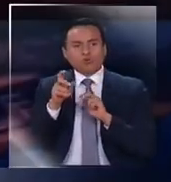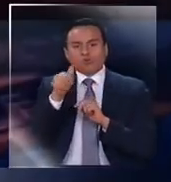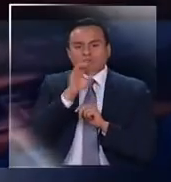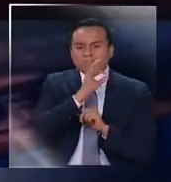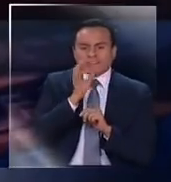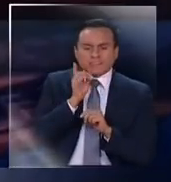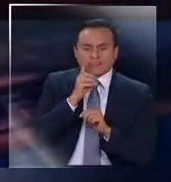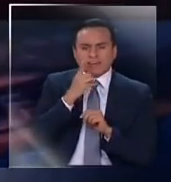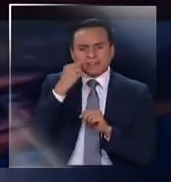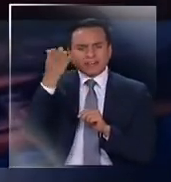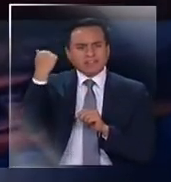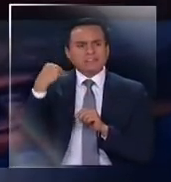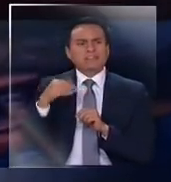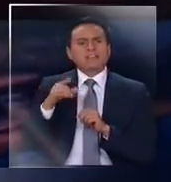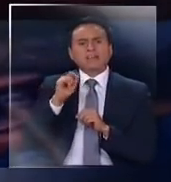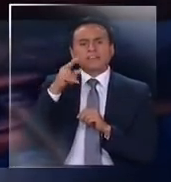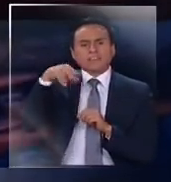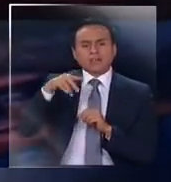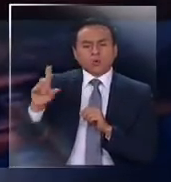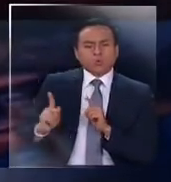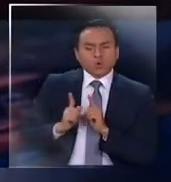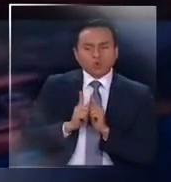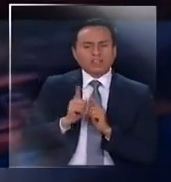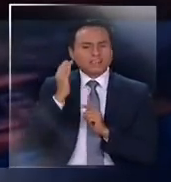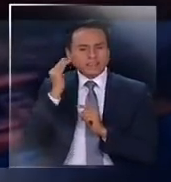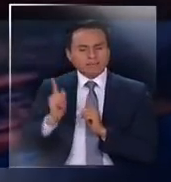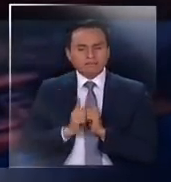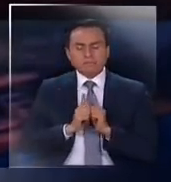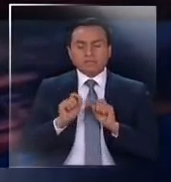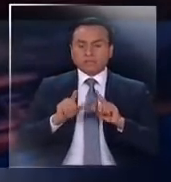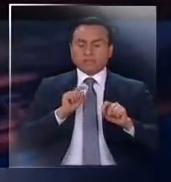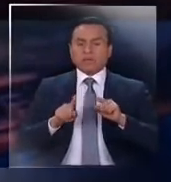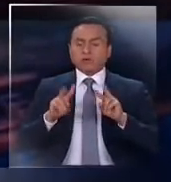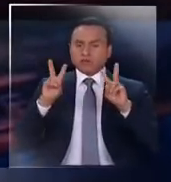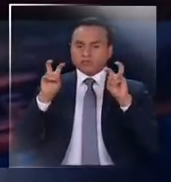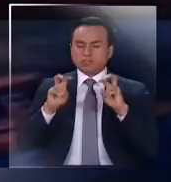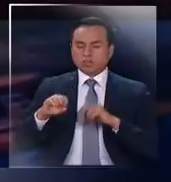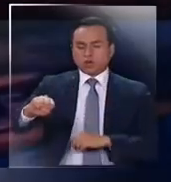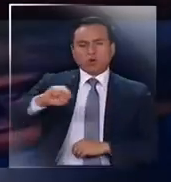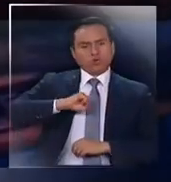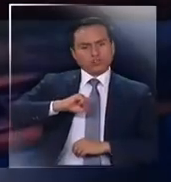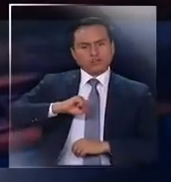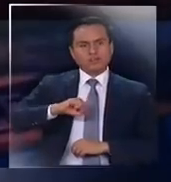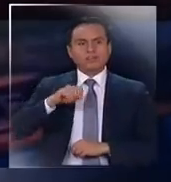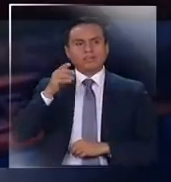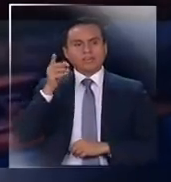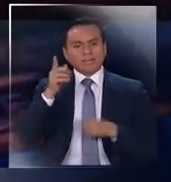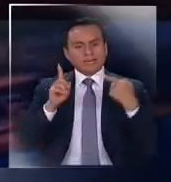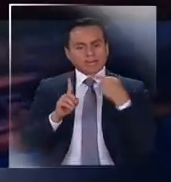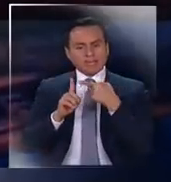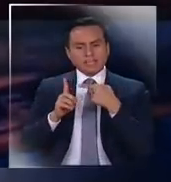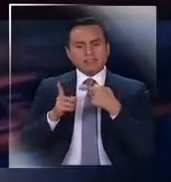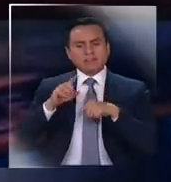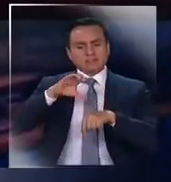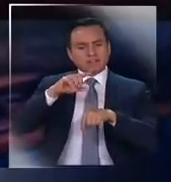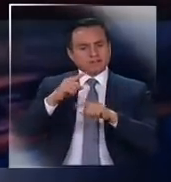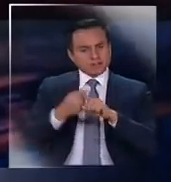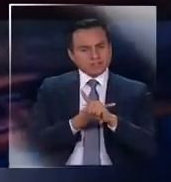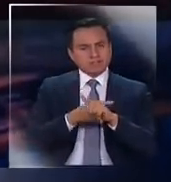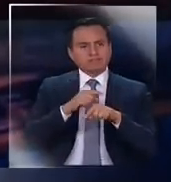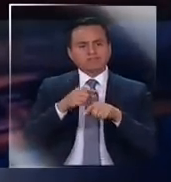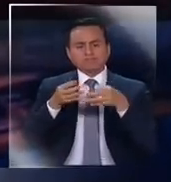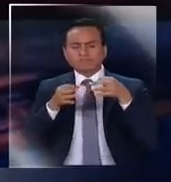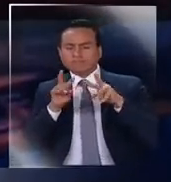días con una niña en la localidad de Licantén, se defiende de las acusaciones en su contra. Él será reformalizado prontamente